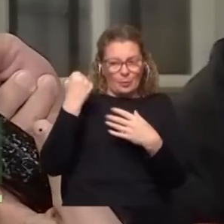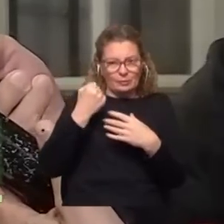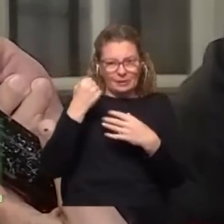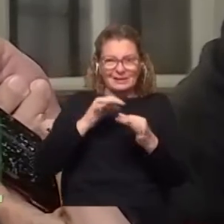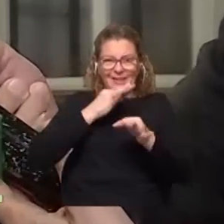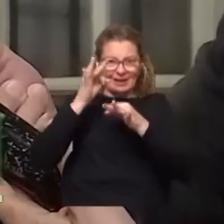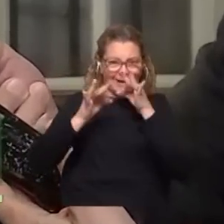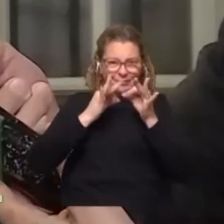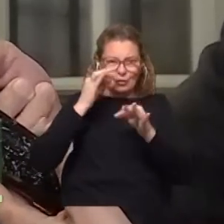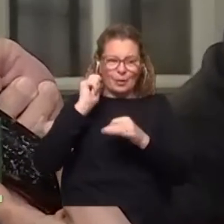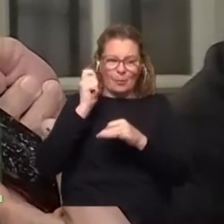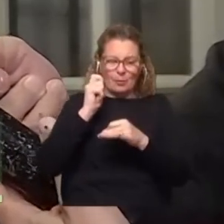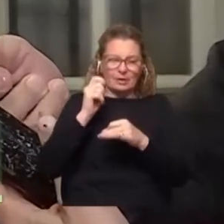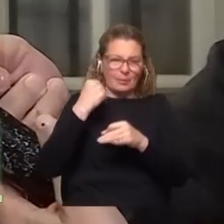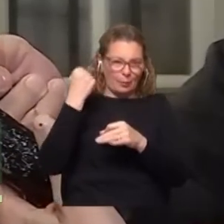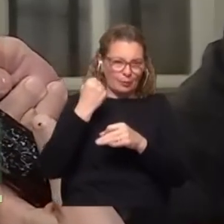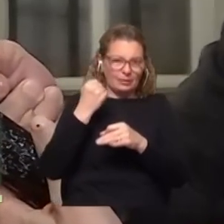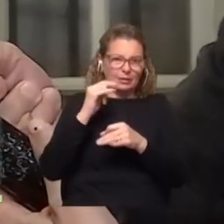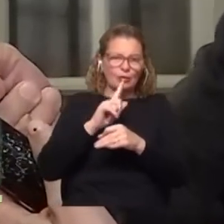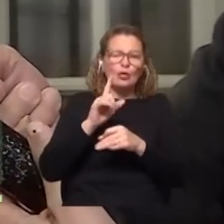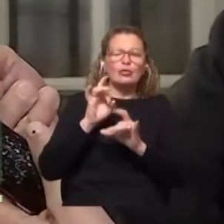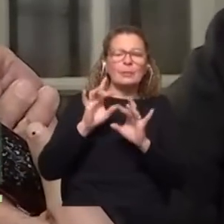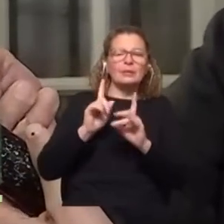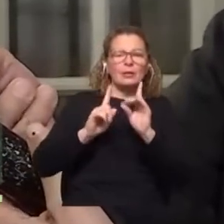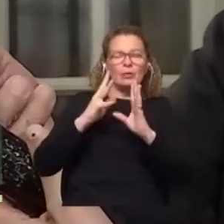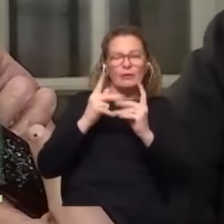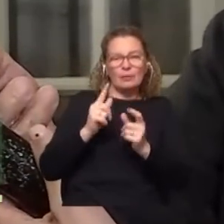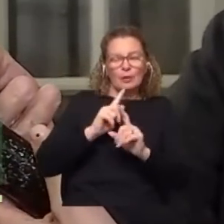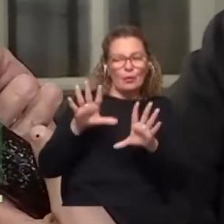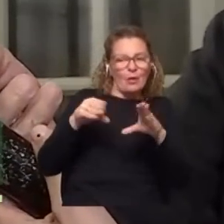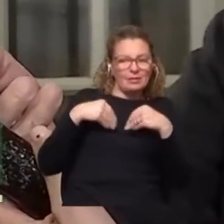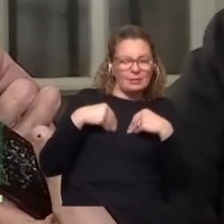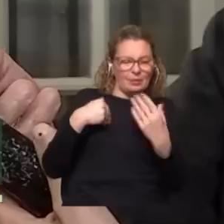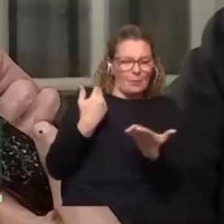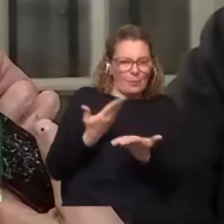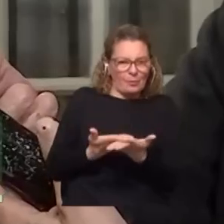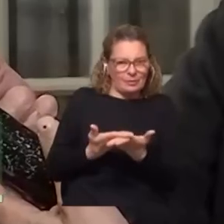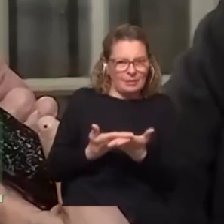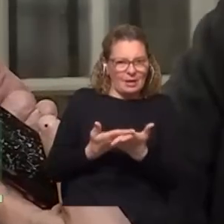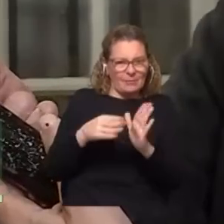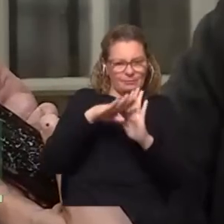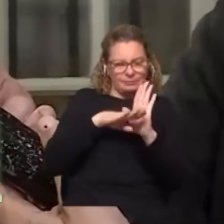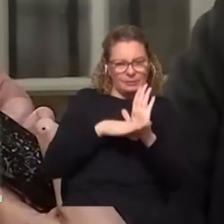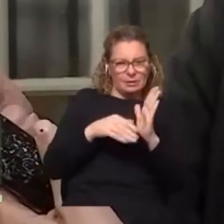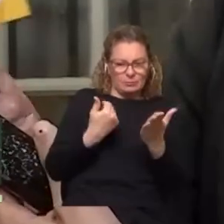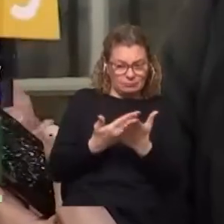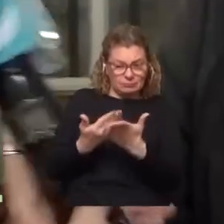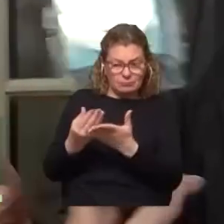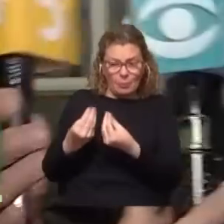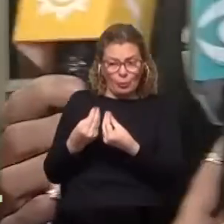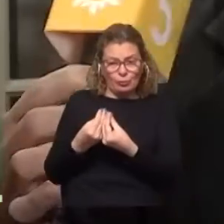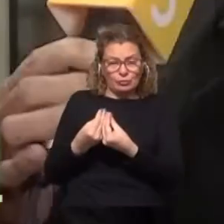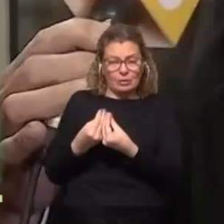declaraciones públicas donde no solo de alguna manera rechazan las propuestas vigentes sino que colocan una serie de propuestas arriba de la mesa